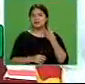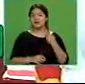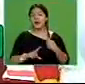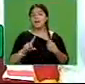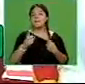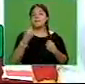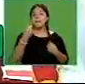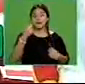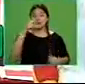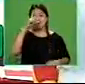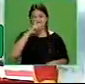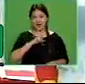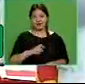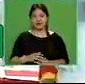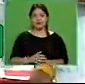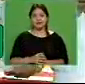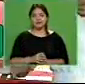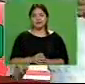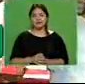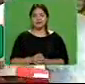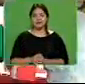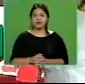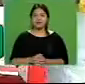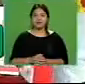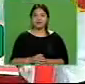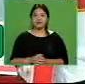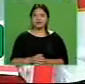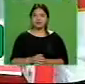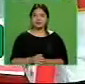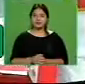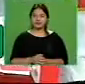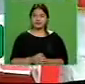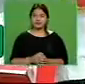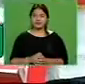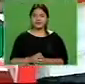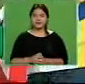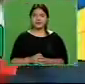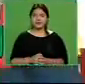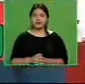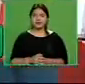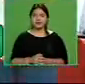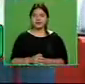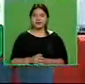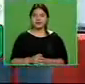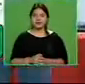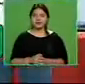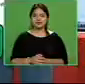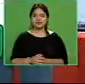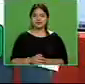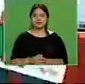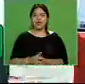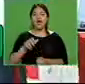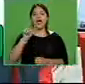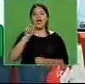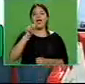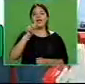Primer año de bachillerato. Vamos entonces a entregarle aquí a Naika. ¿Dónde está